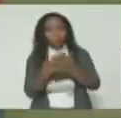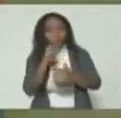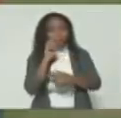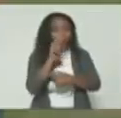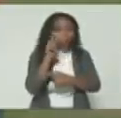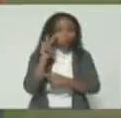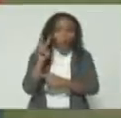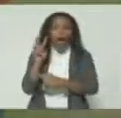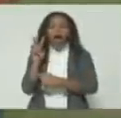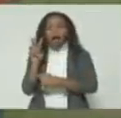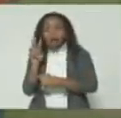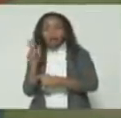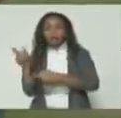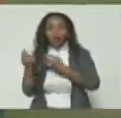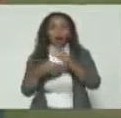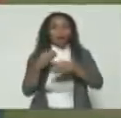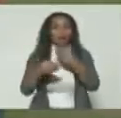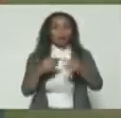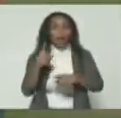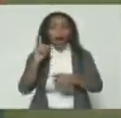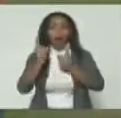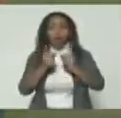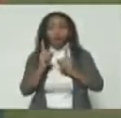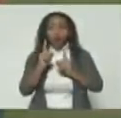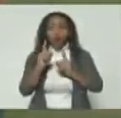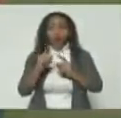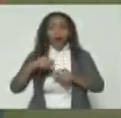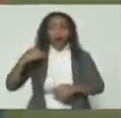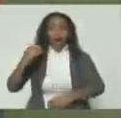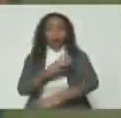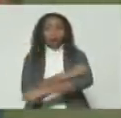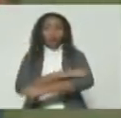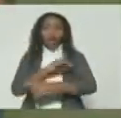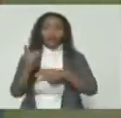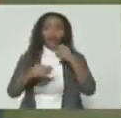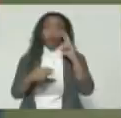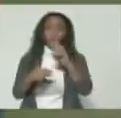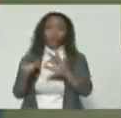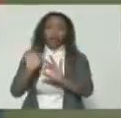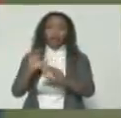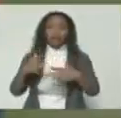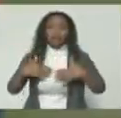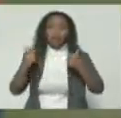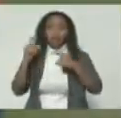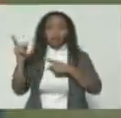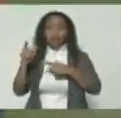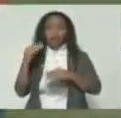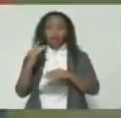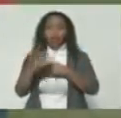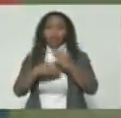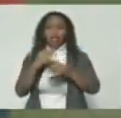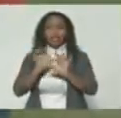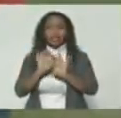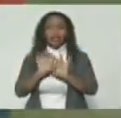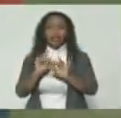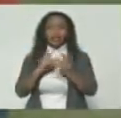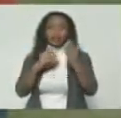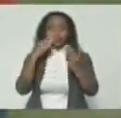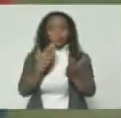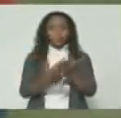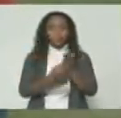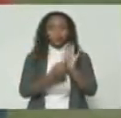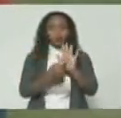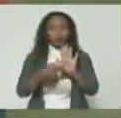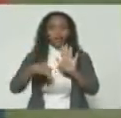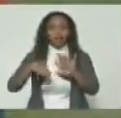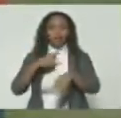que habían sido invisibilizados por la derecha. Que no se diga que los rescates de las tierras son estériles. Muestra de ello lo acabamos de ver en este